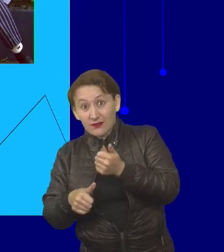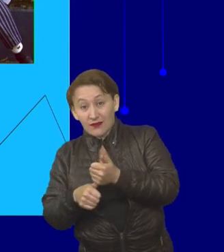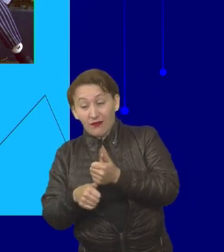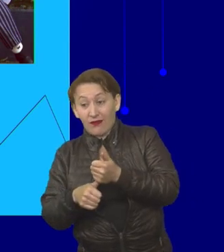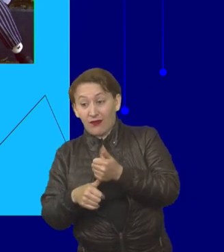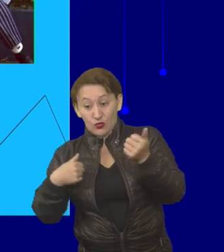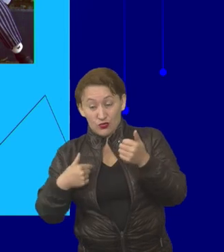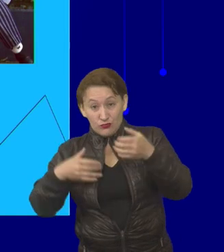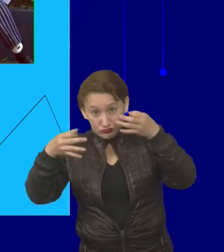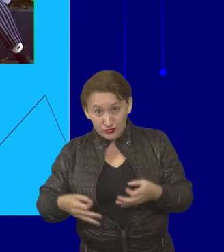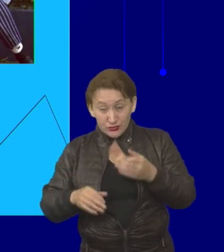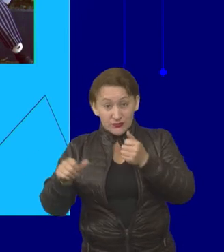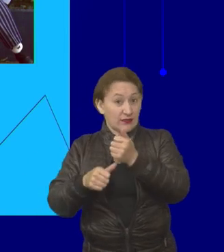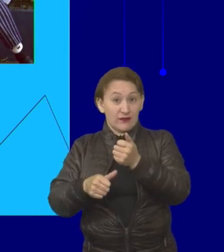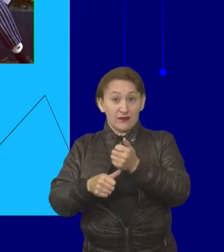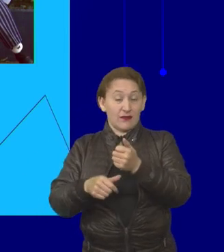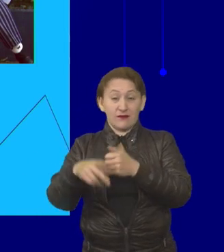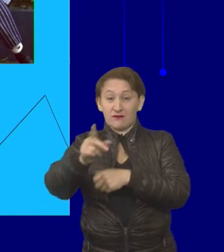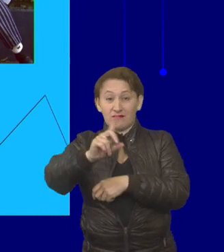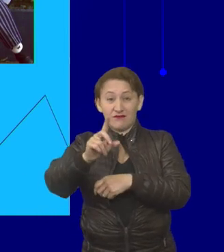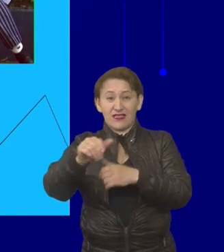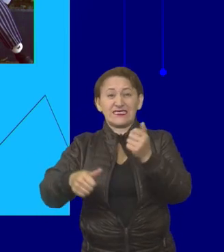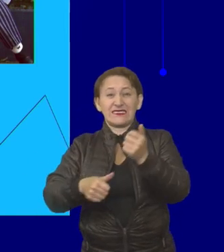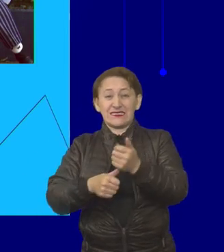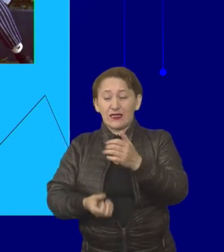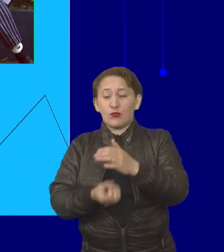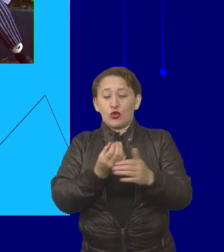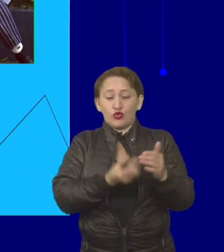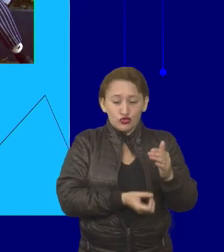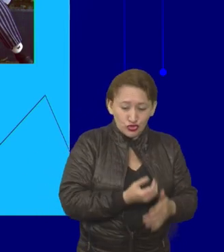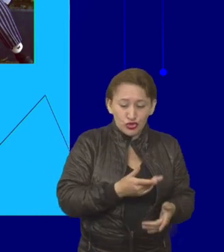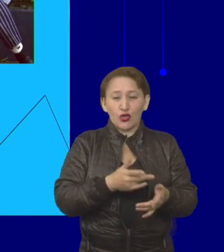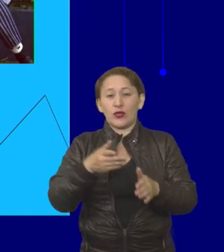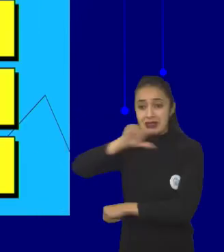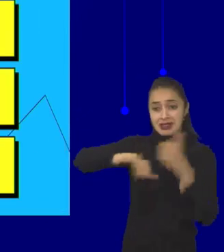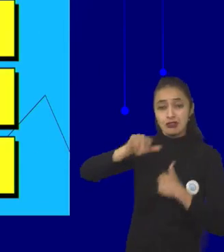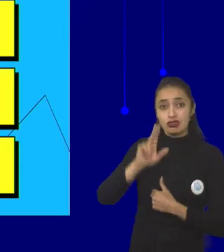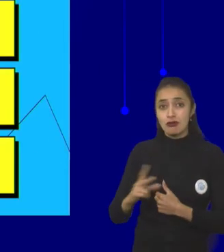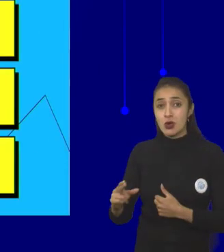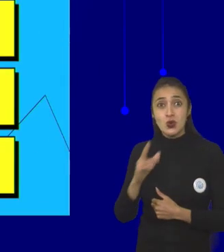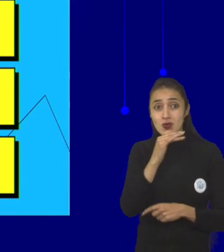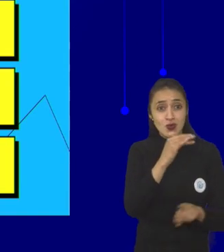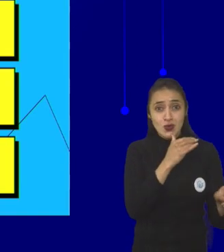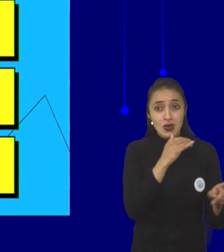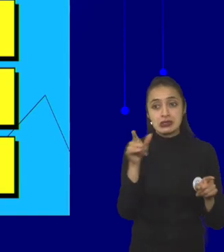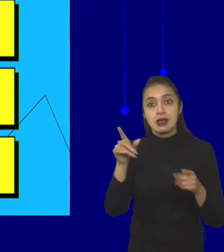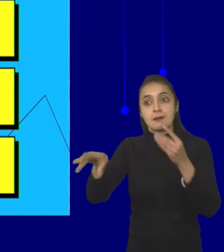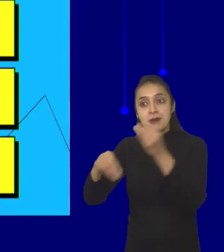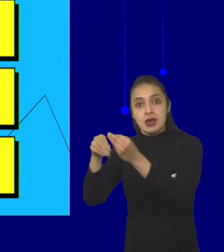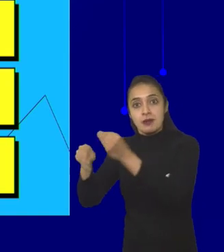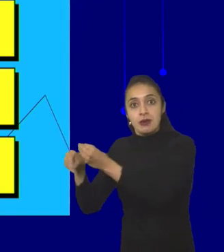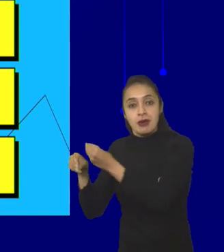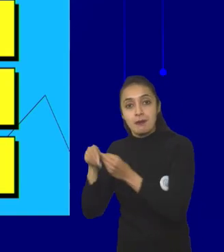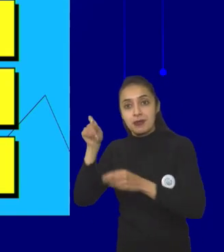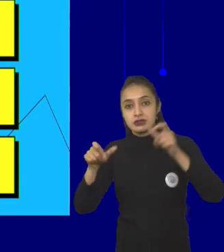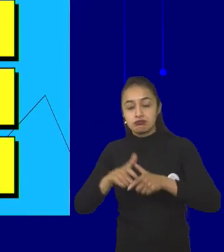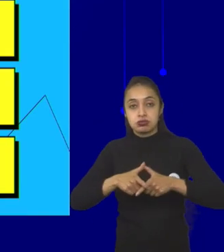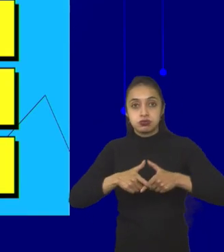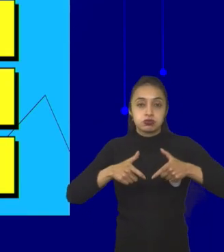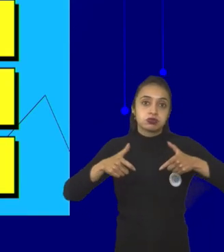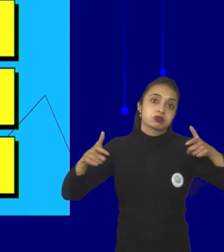producción, uno no es asistente de producción. Uno es asistente de producción, asistente de dirección, script. Esos eran ya como los proveedores